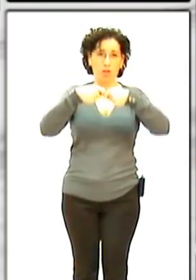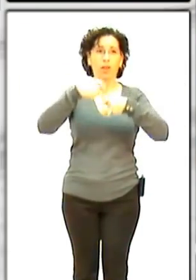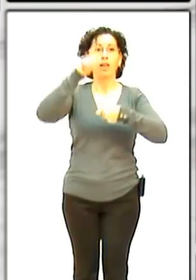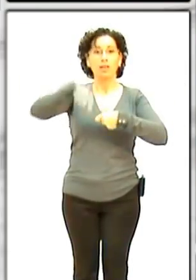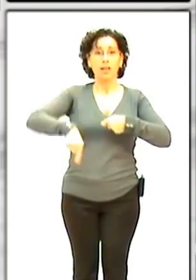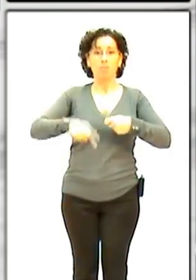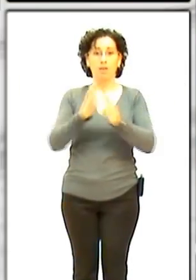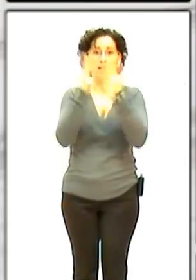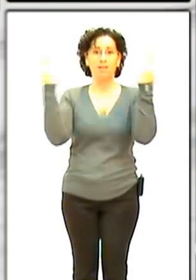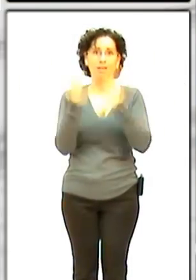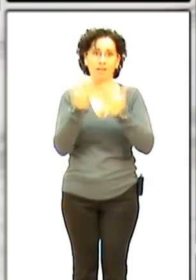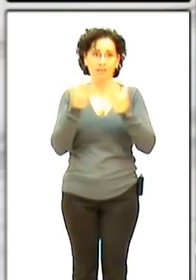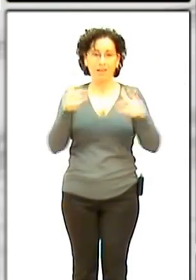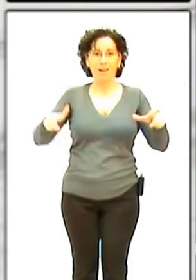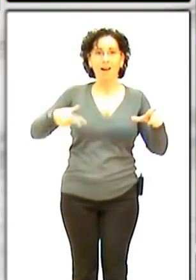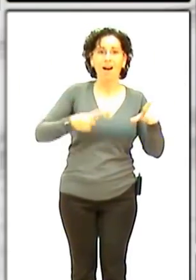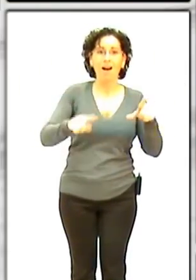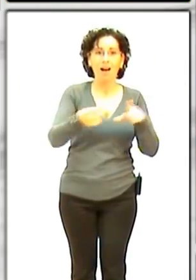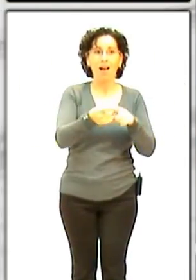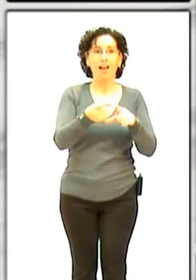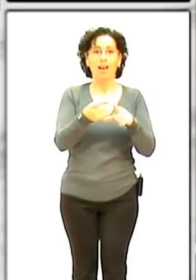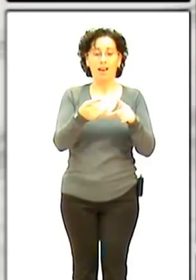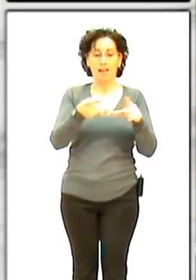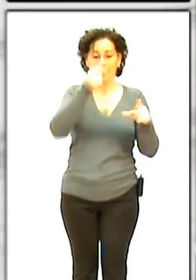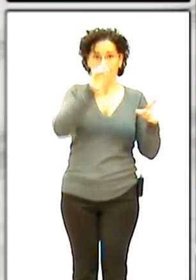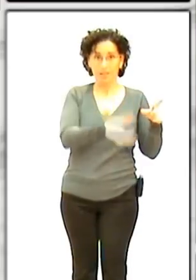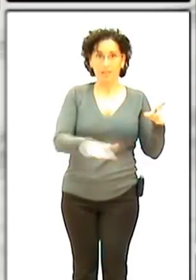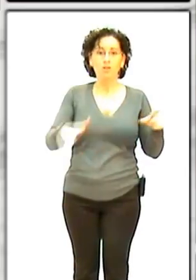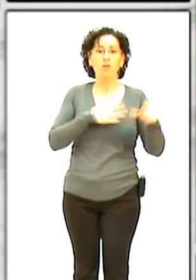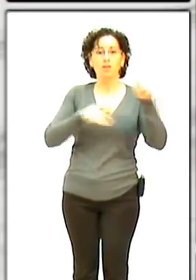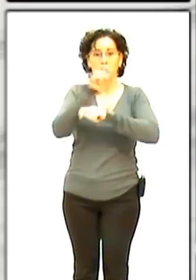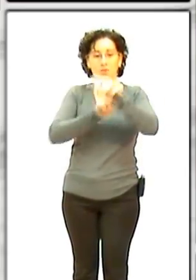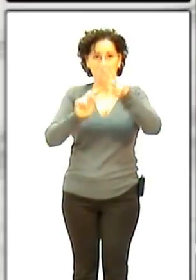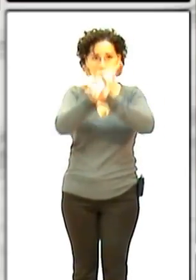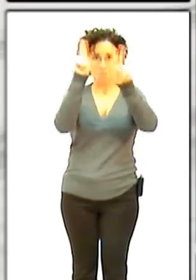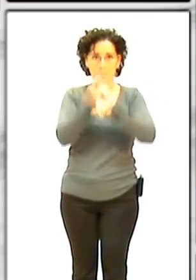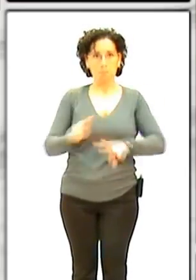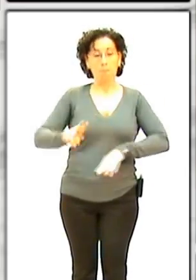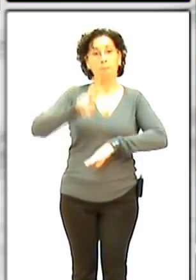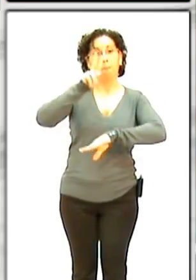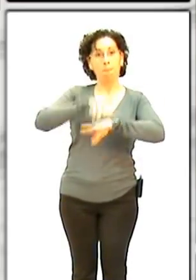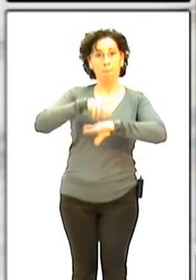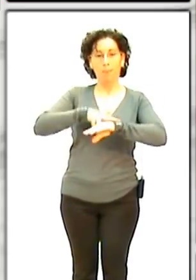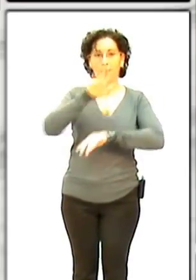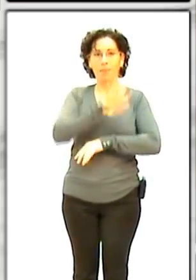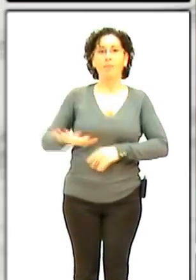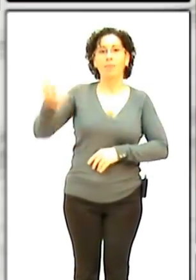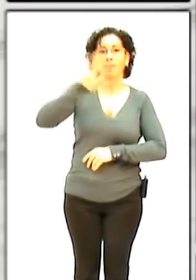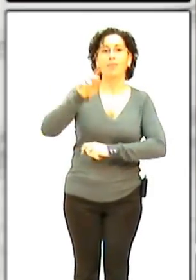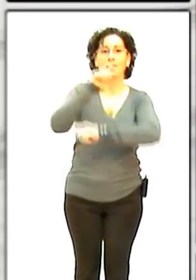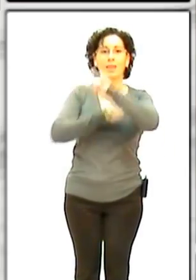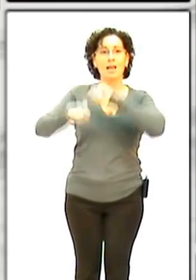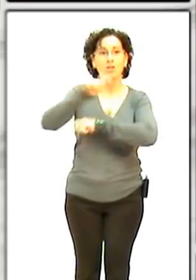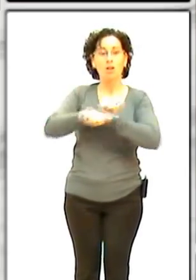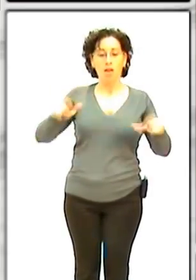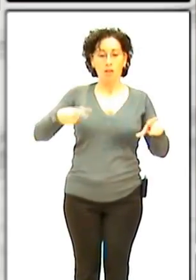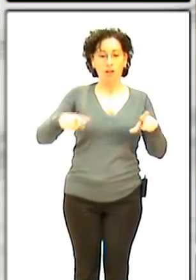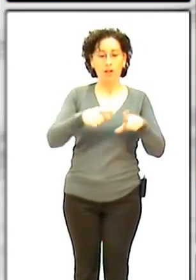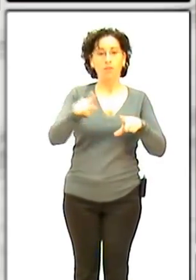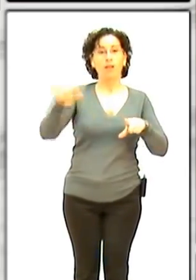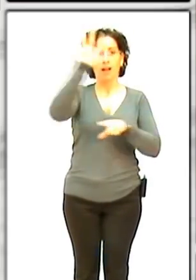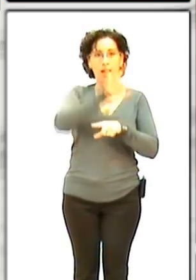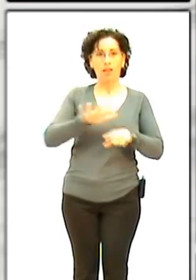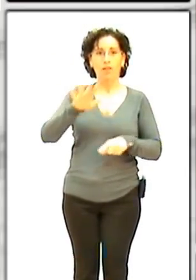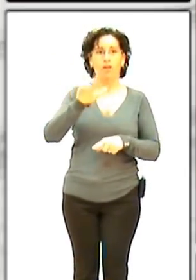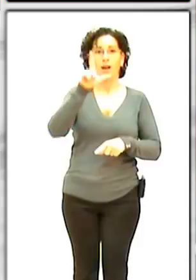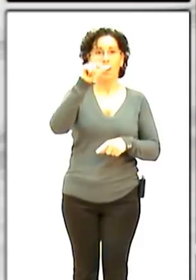Atlas de Cartografía y Niños de la Asociación Cartográfica Internacional, delegada nacional en la Asociación Cartográfica Internacional,